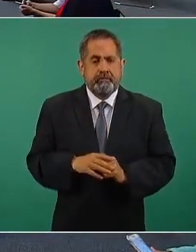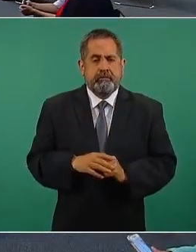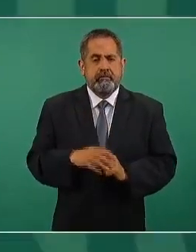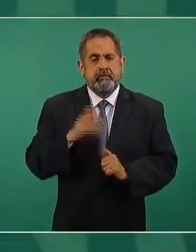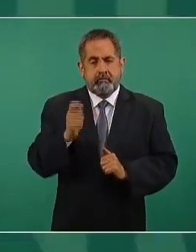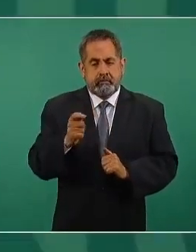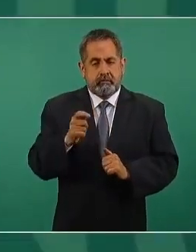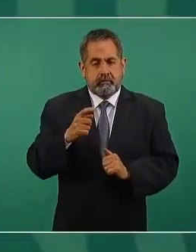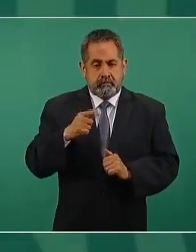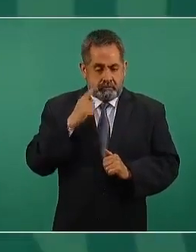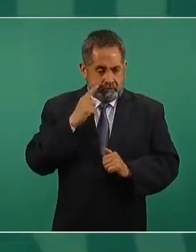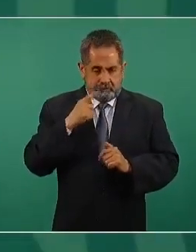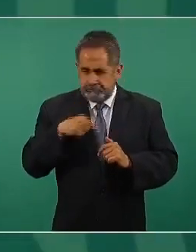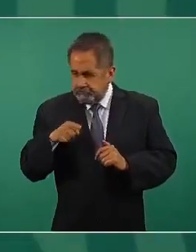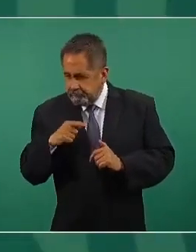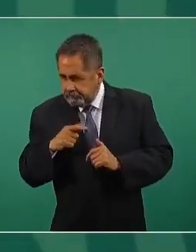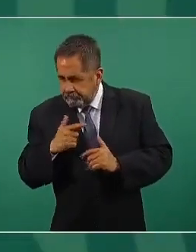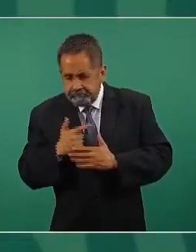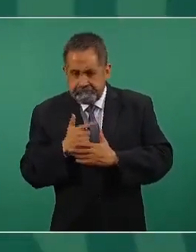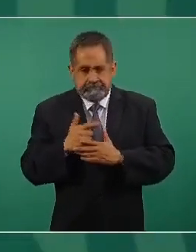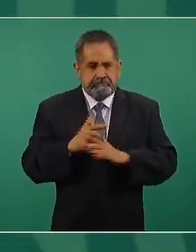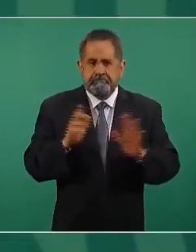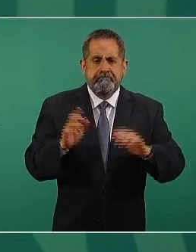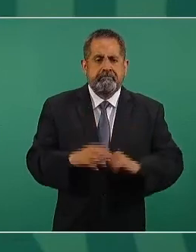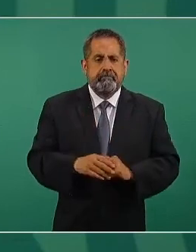si hacemos las cuentas, pues